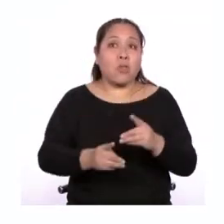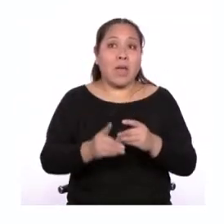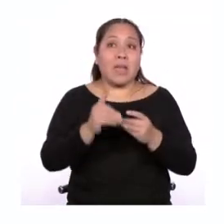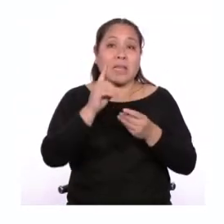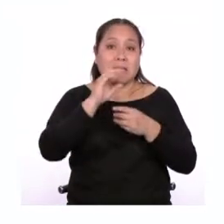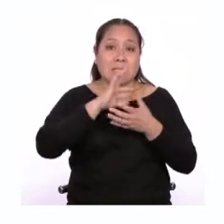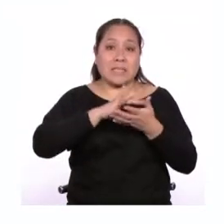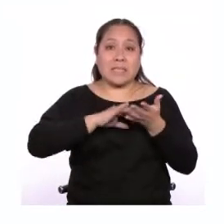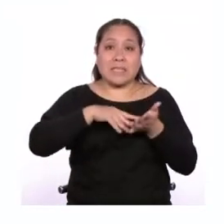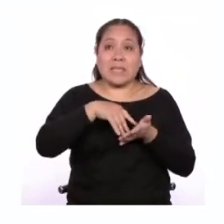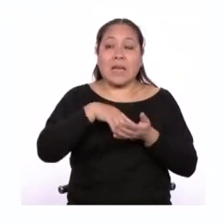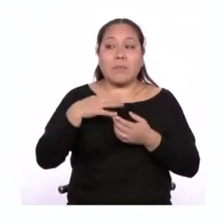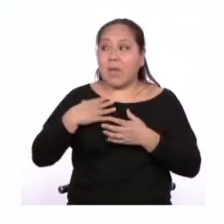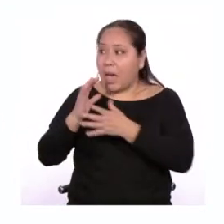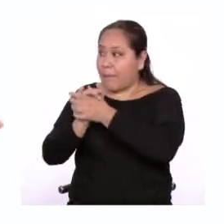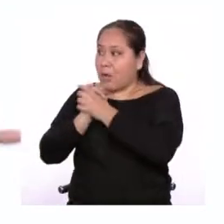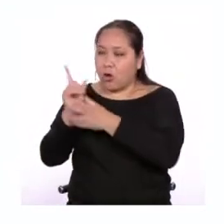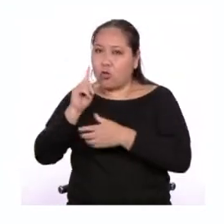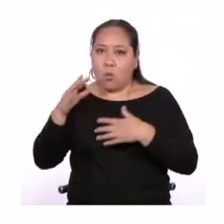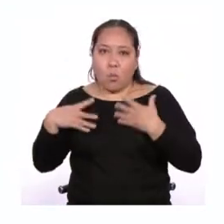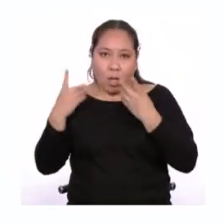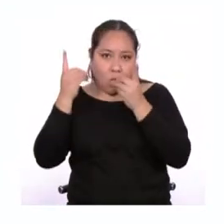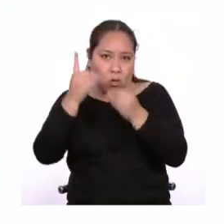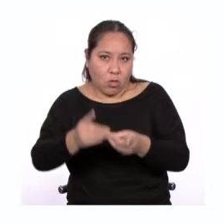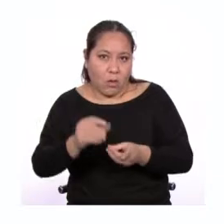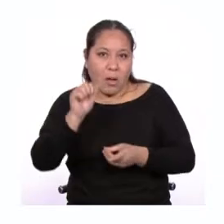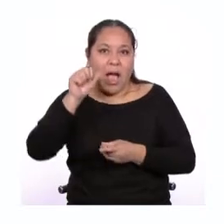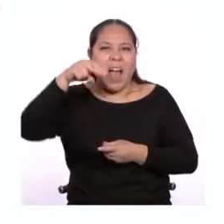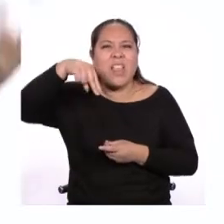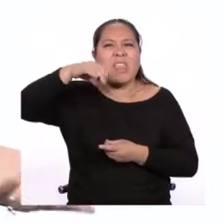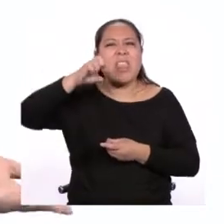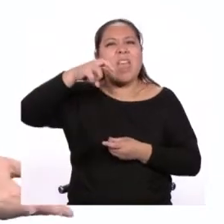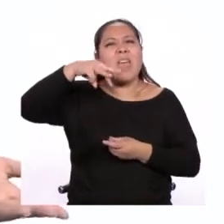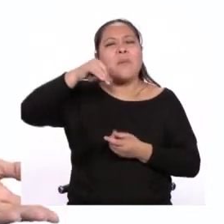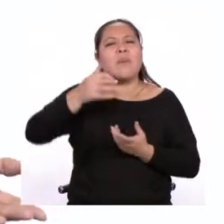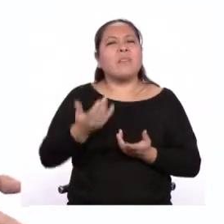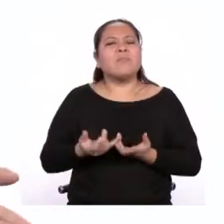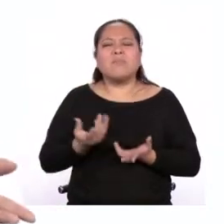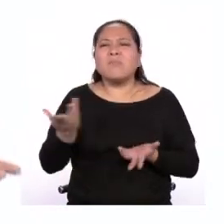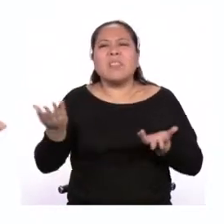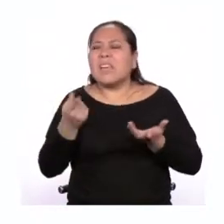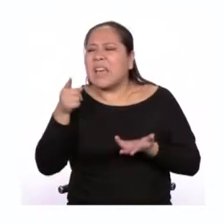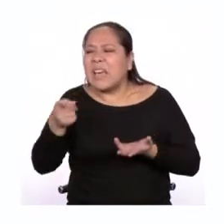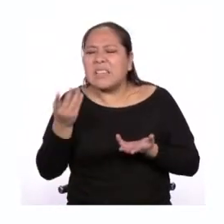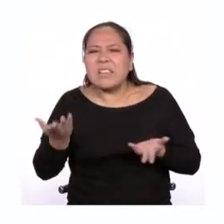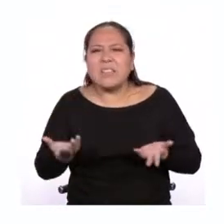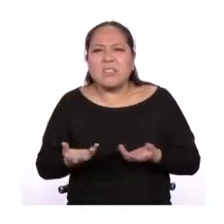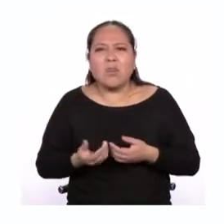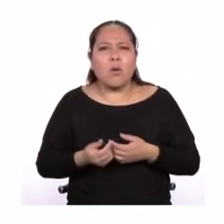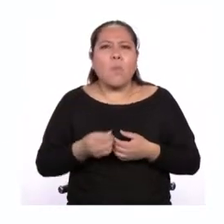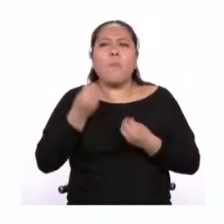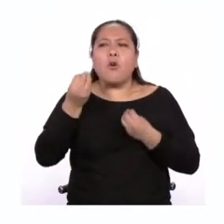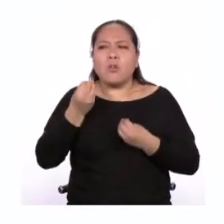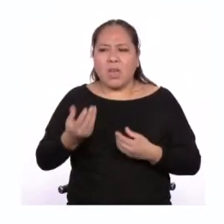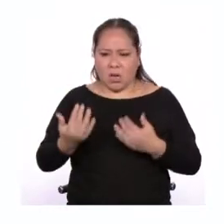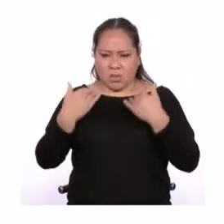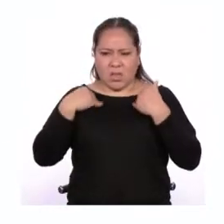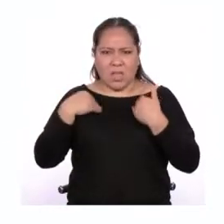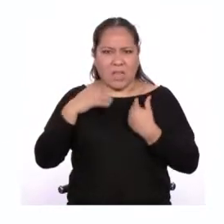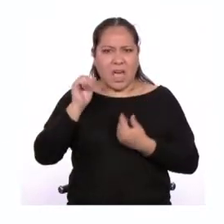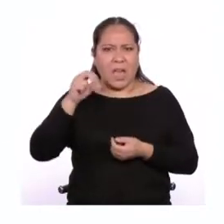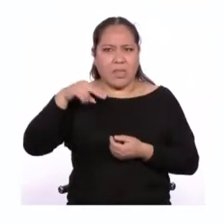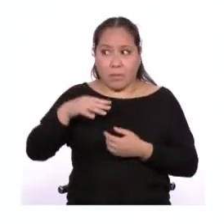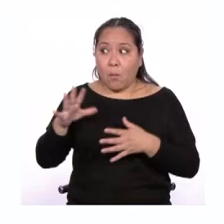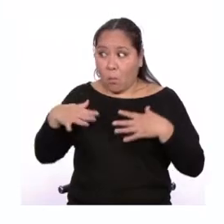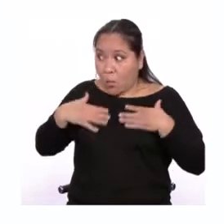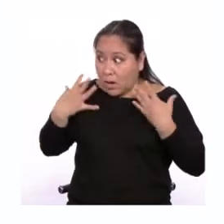no puede donar porque tiene anemia. Pero, ¿qué es la anemia? ¿Cuáles son las causas y consecuencias de la anemia? ¿Se podrá recuperar?